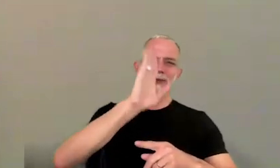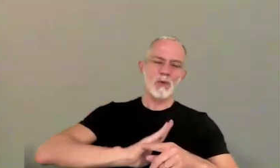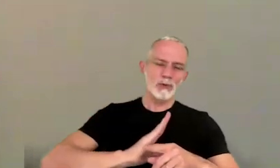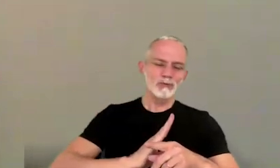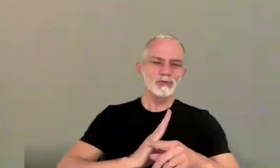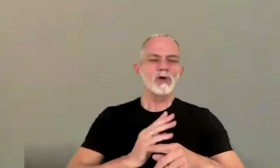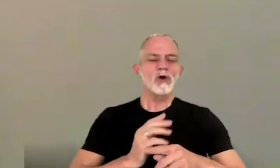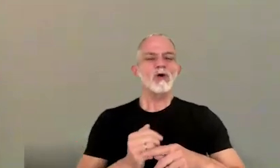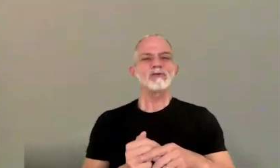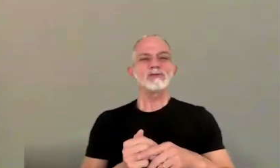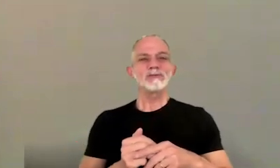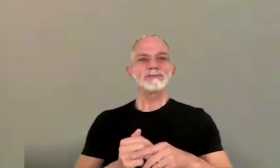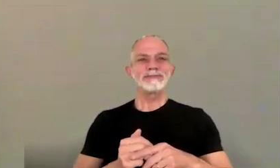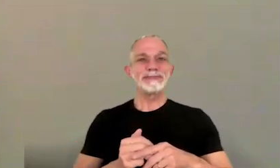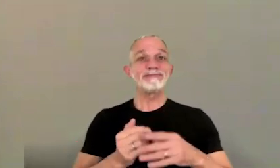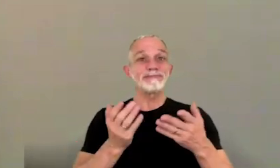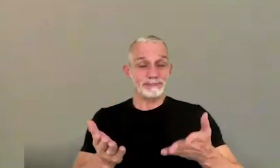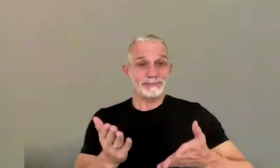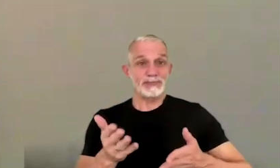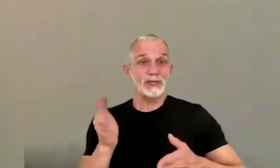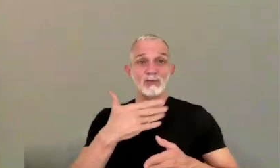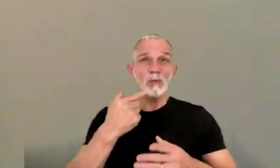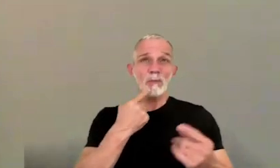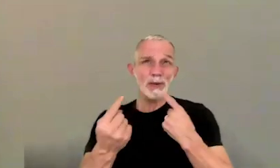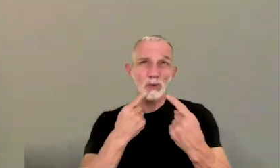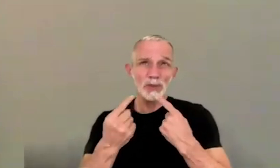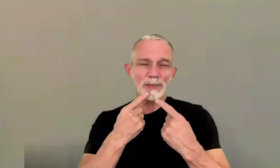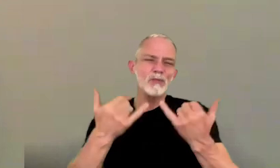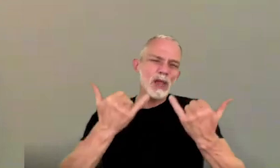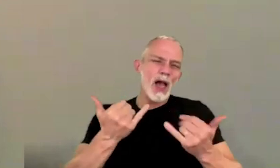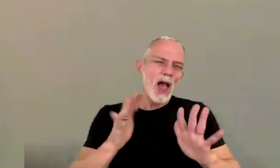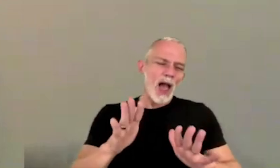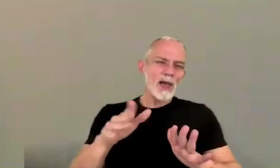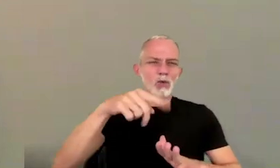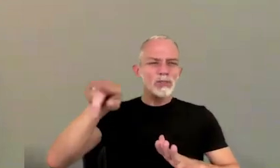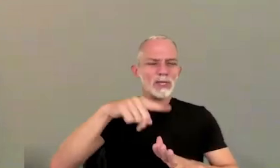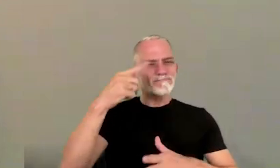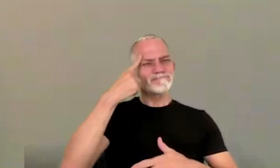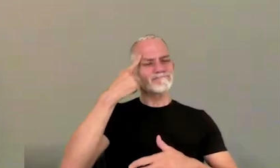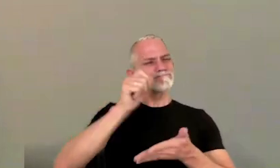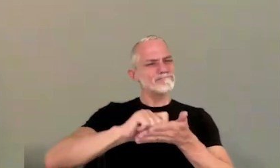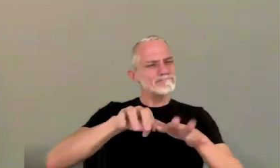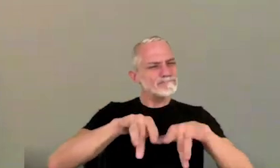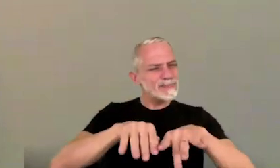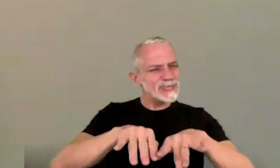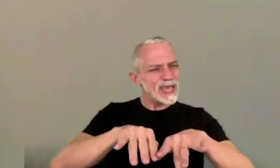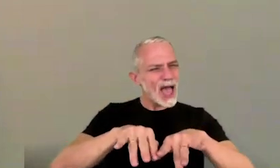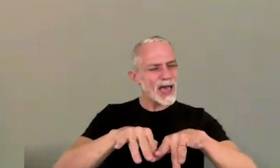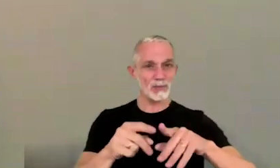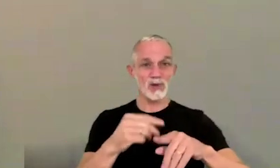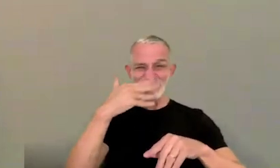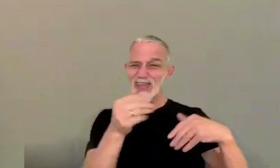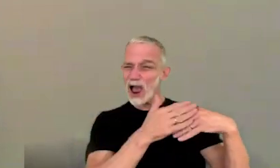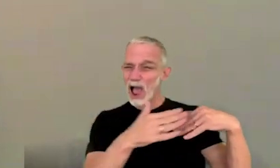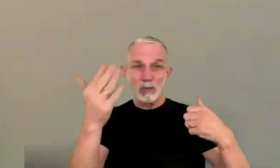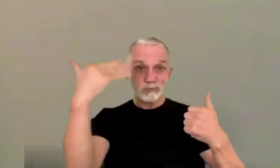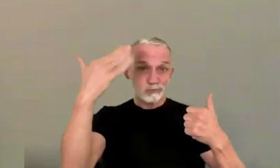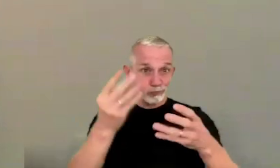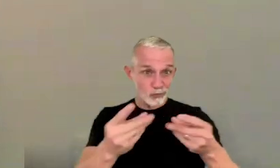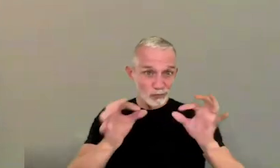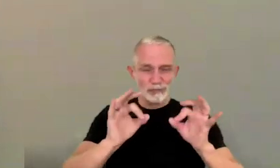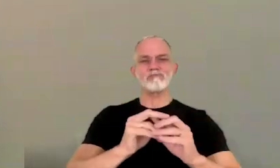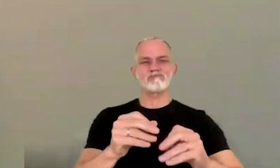y que todas las preguntas que surjan, que por favor las vayan volcando en el chat, que al final de las exposiciones las